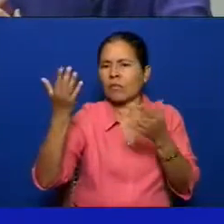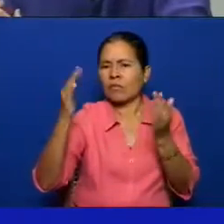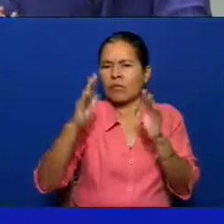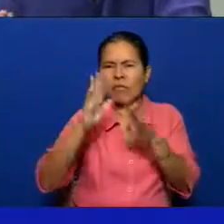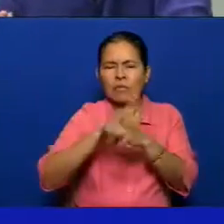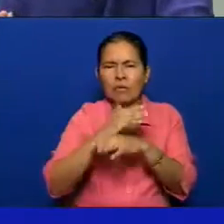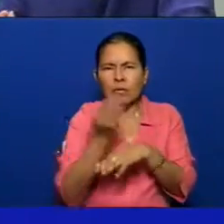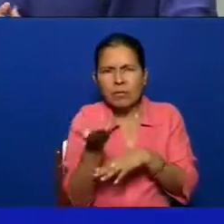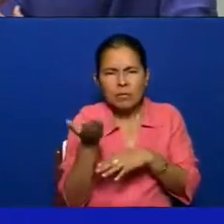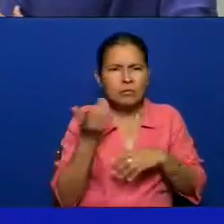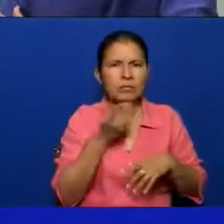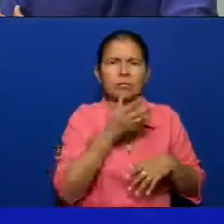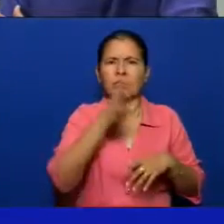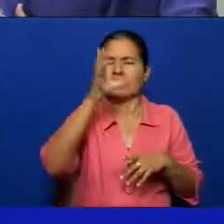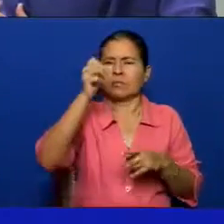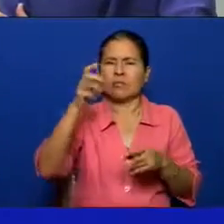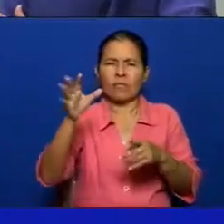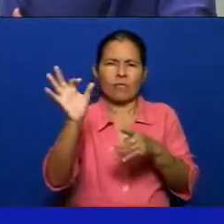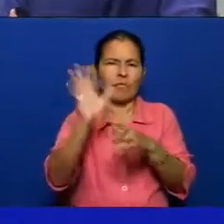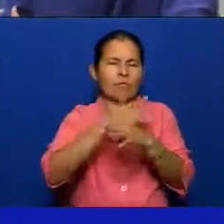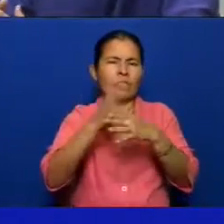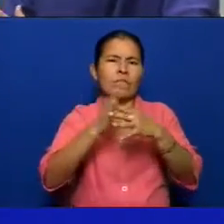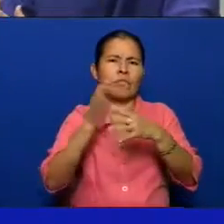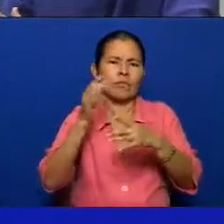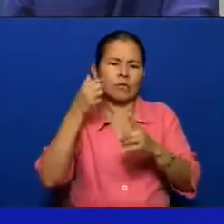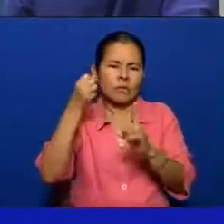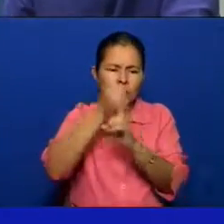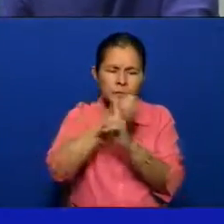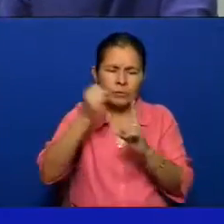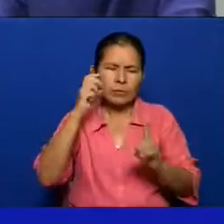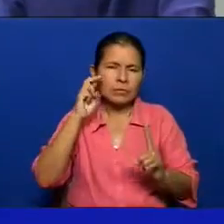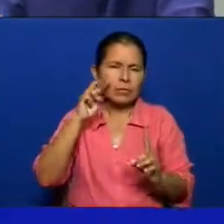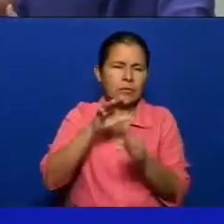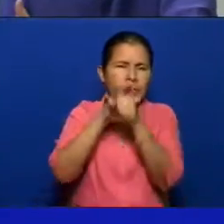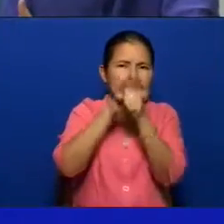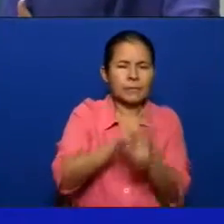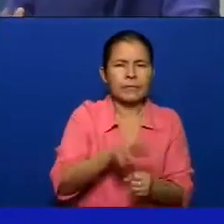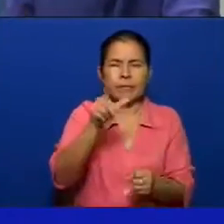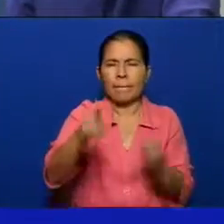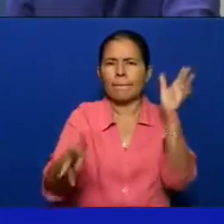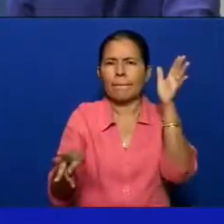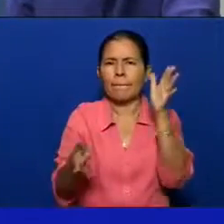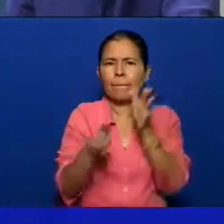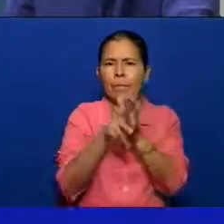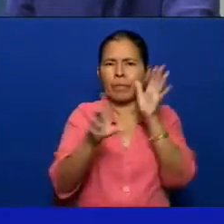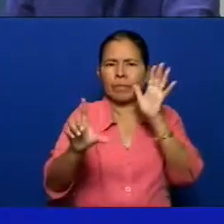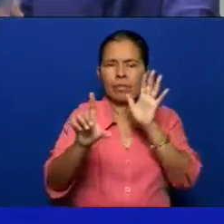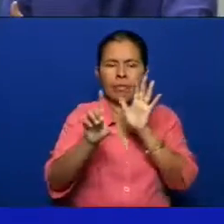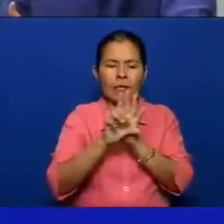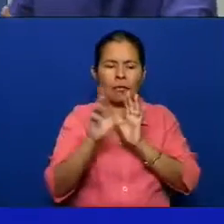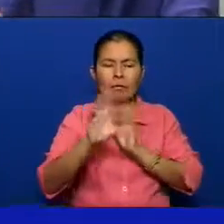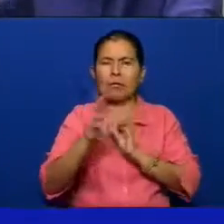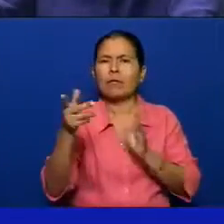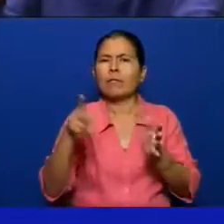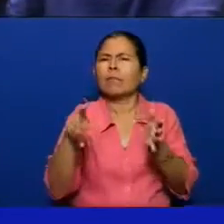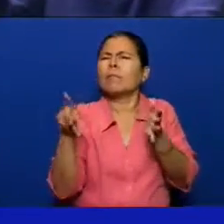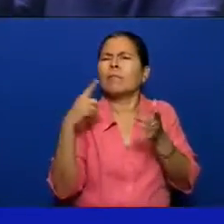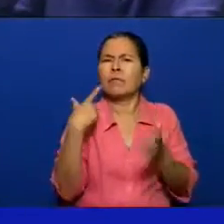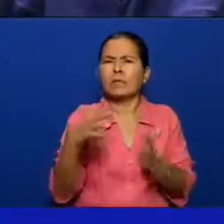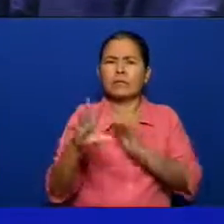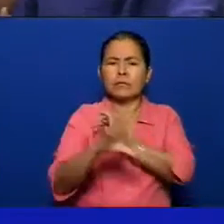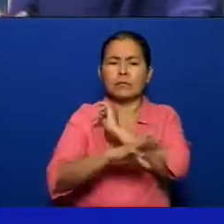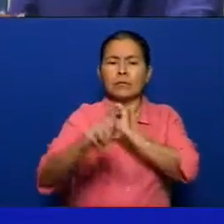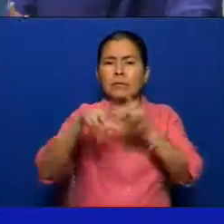formas cruentas de maltrato, humillación a los niños y las niñas están prohibidas en la ley contra la trata de personas, adaptando